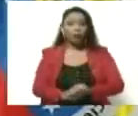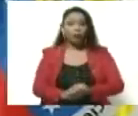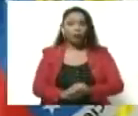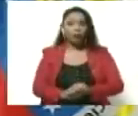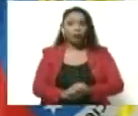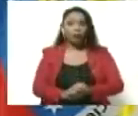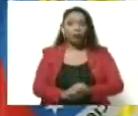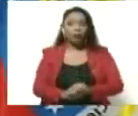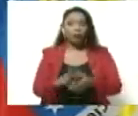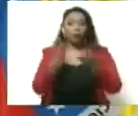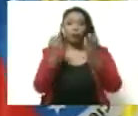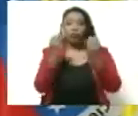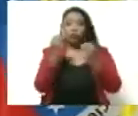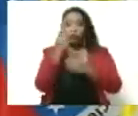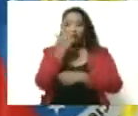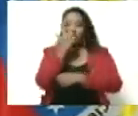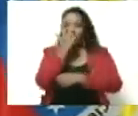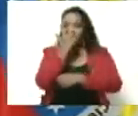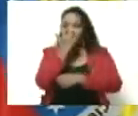Mucha curiosidad.